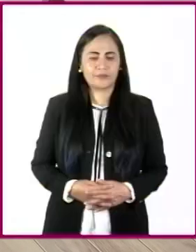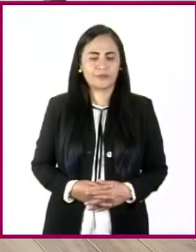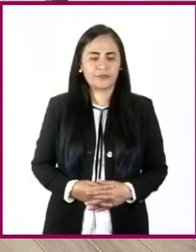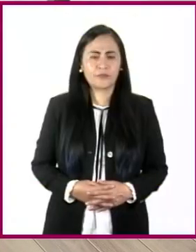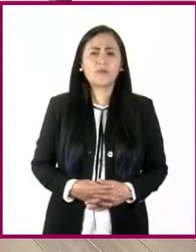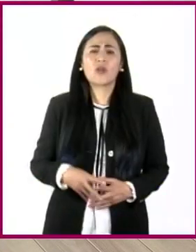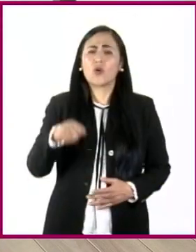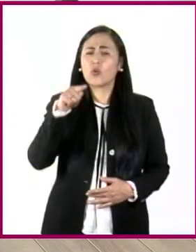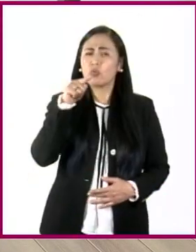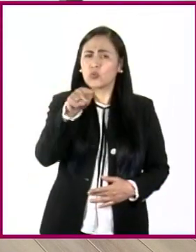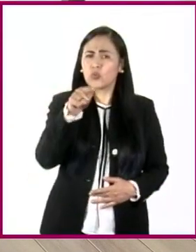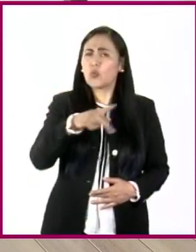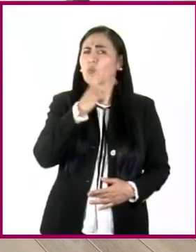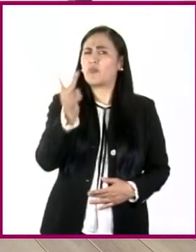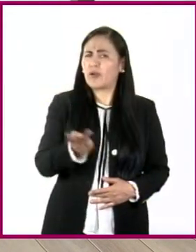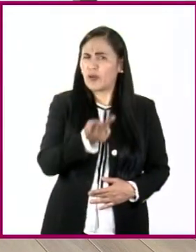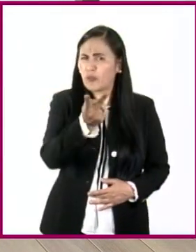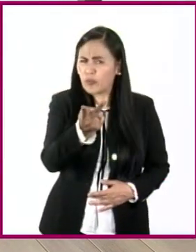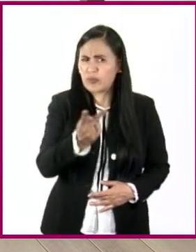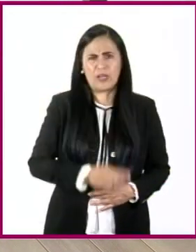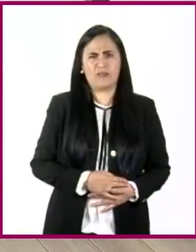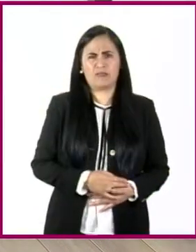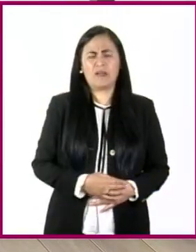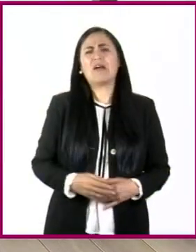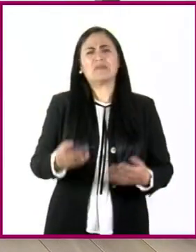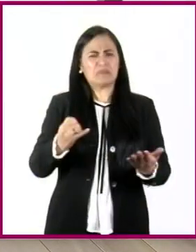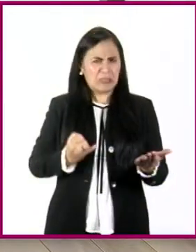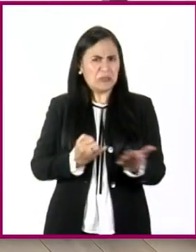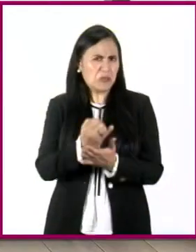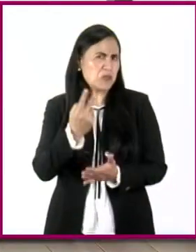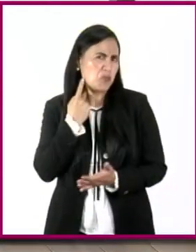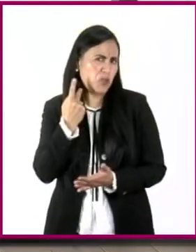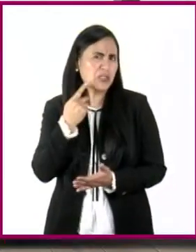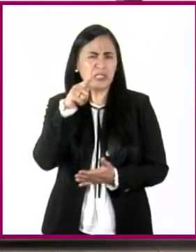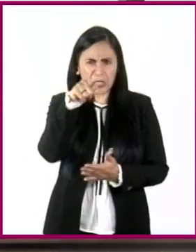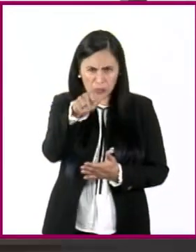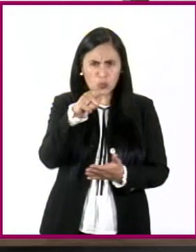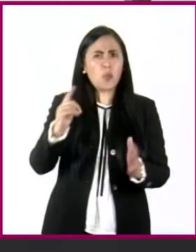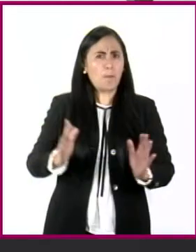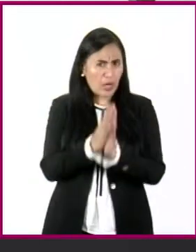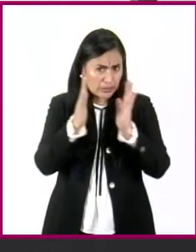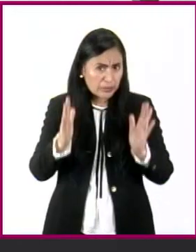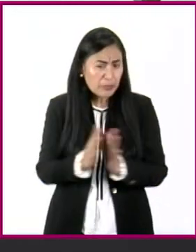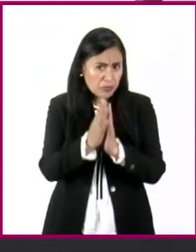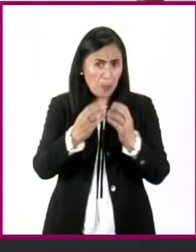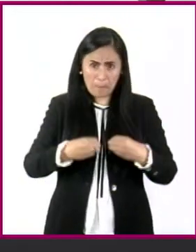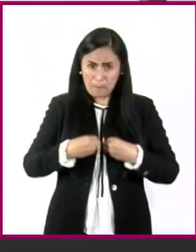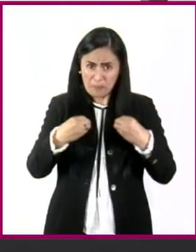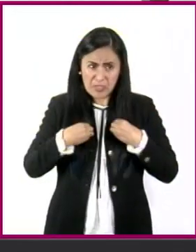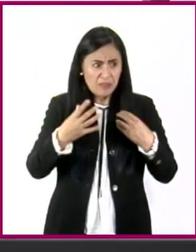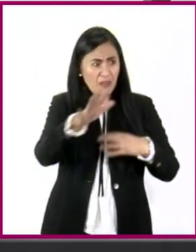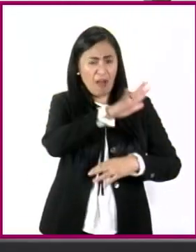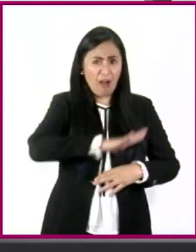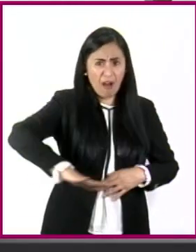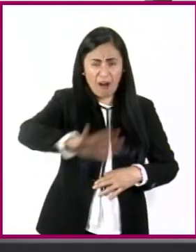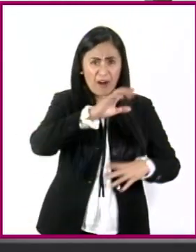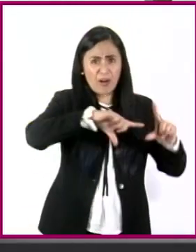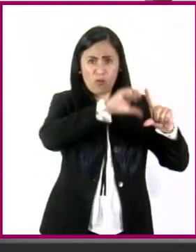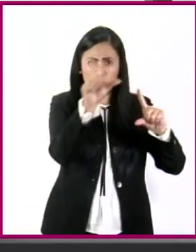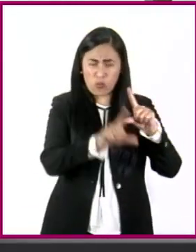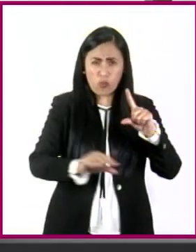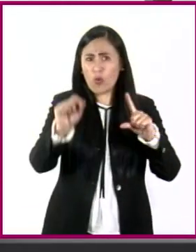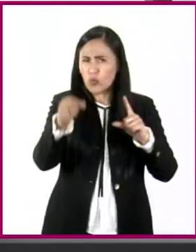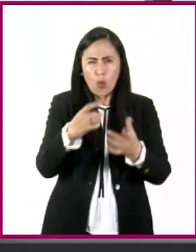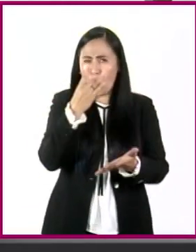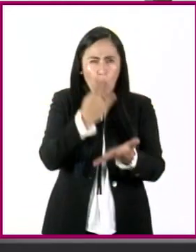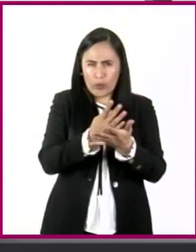has preguntado si es posible involucrarse en las decisiones políticas, el rumbo del país y la vida pública en general, más allá del momento en que acudes a